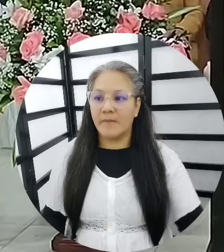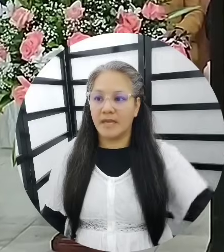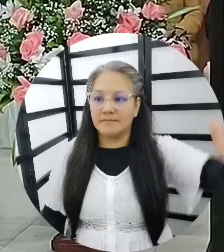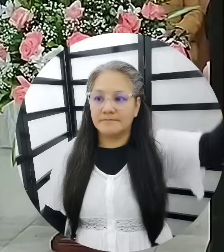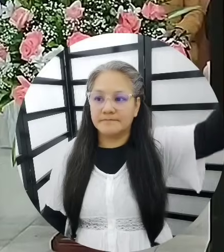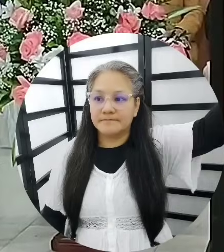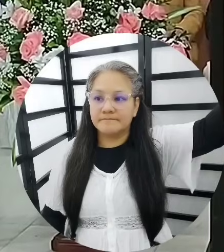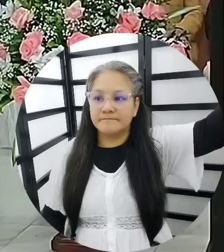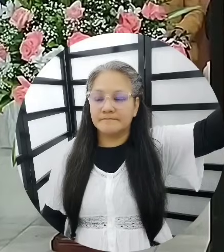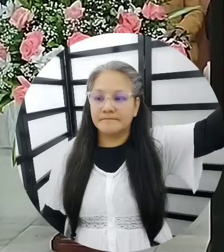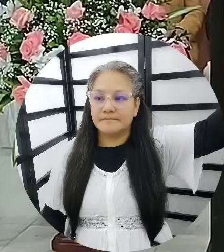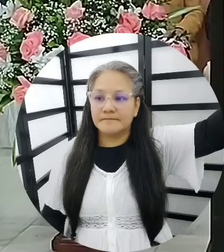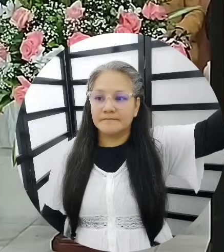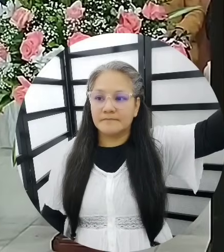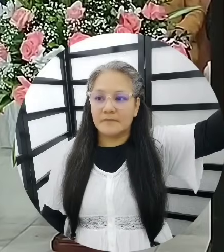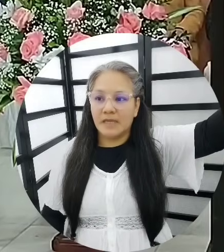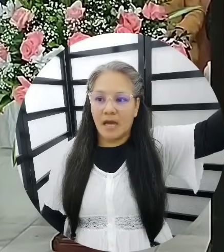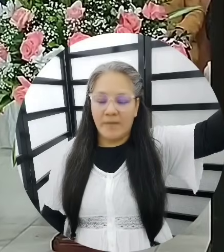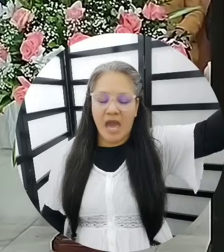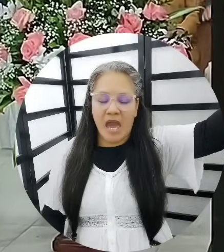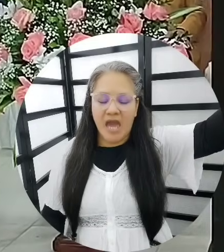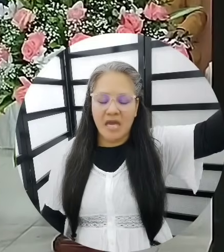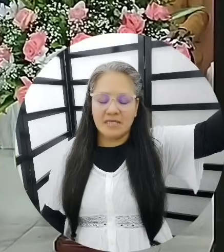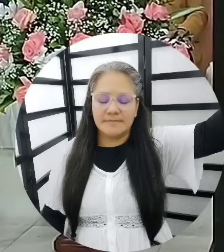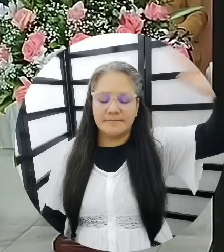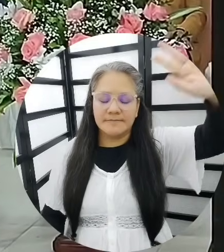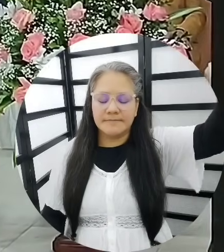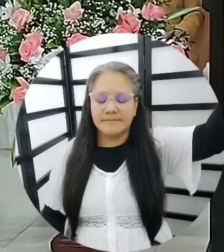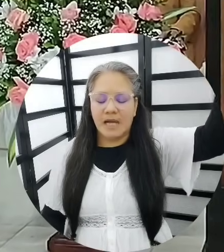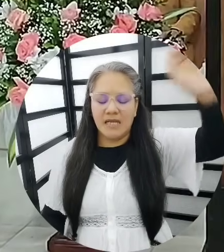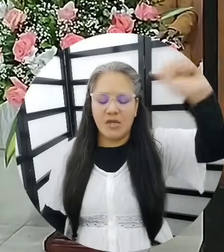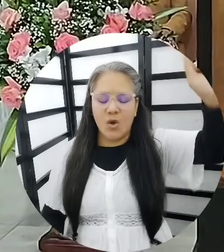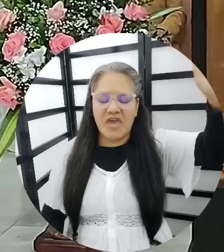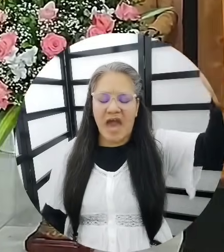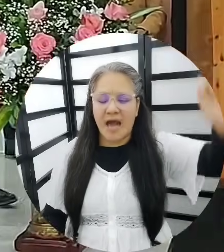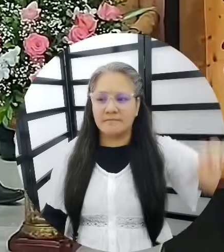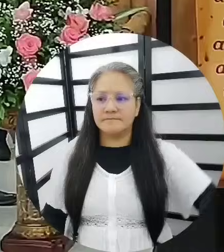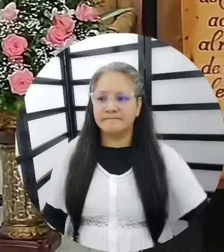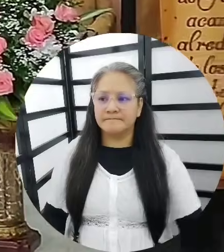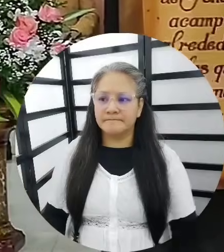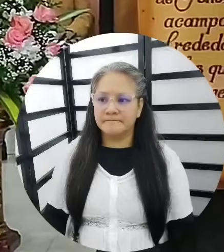hasta rebosar en estos últimos años.